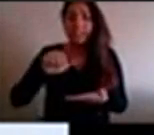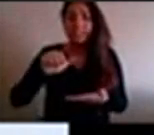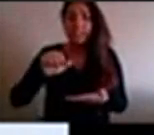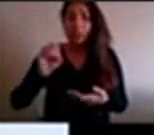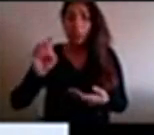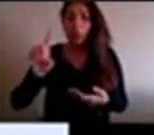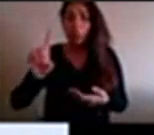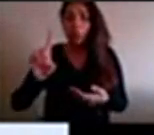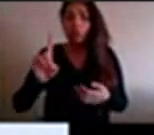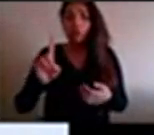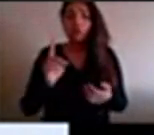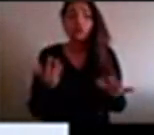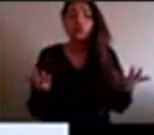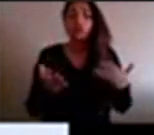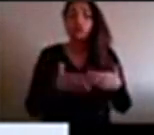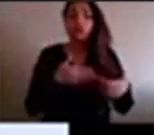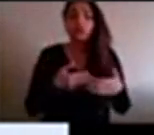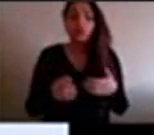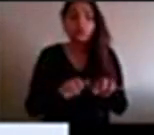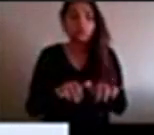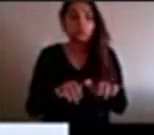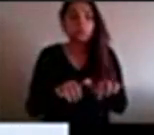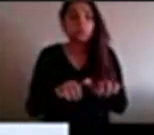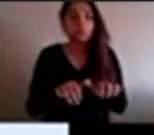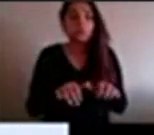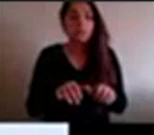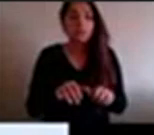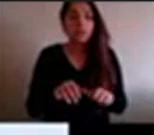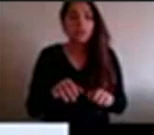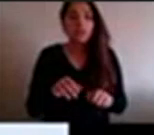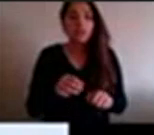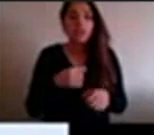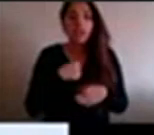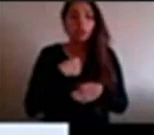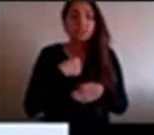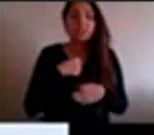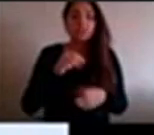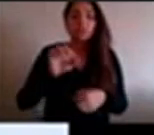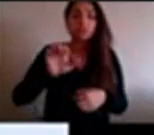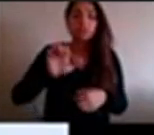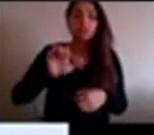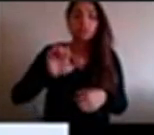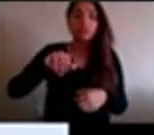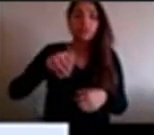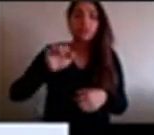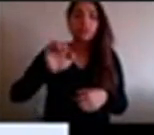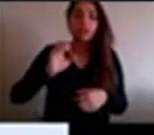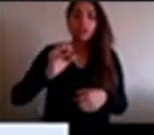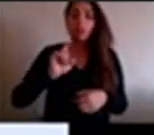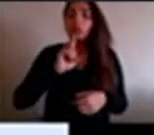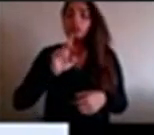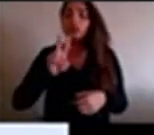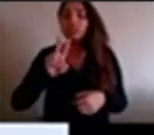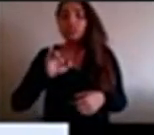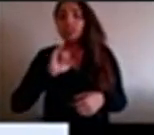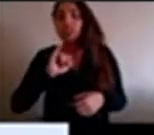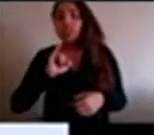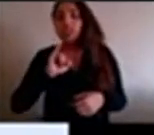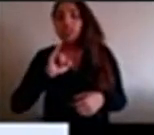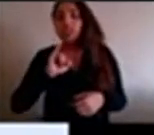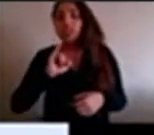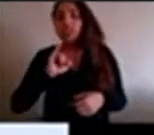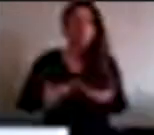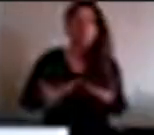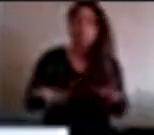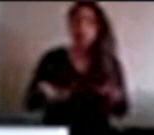ejecutiva del poder público, esto es en ministerios, departamentos administrativos, gobernaciones. El